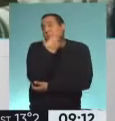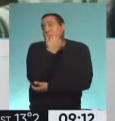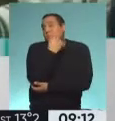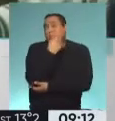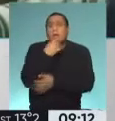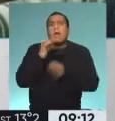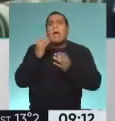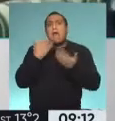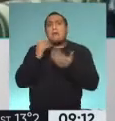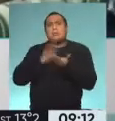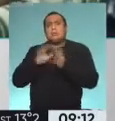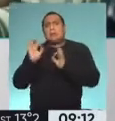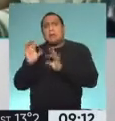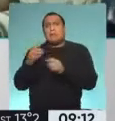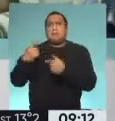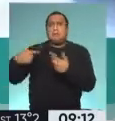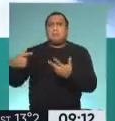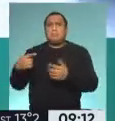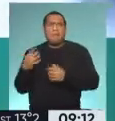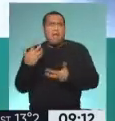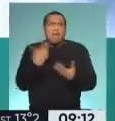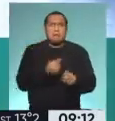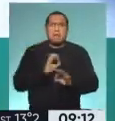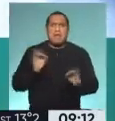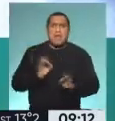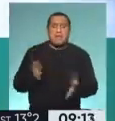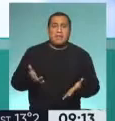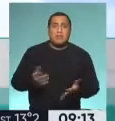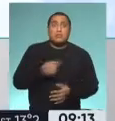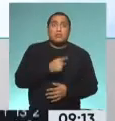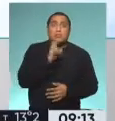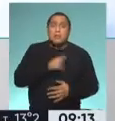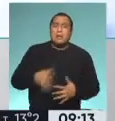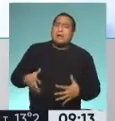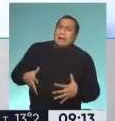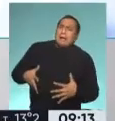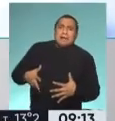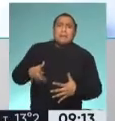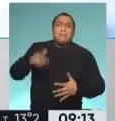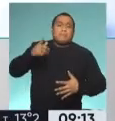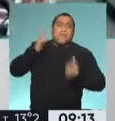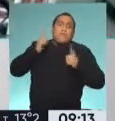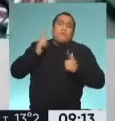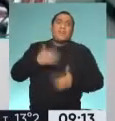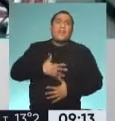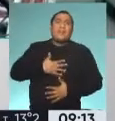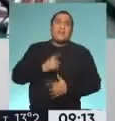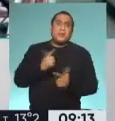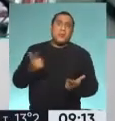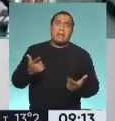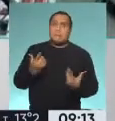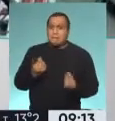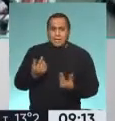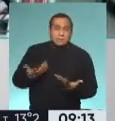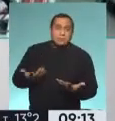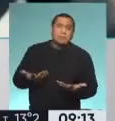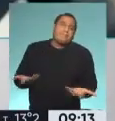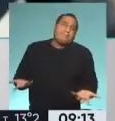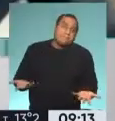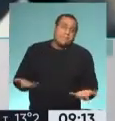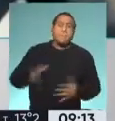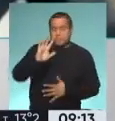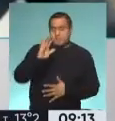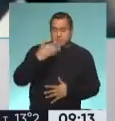podés hacer muy Exacto. poco y en la que estás disfrutando muy poco, con un montón de miedos también, ¿no? Sí, exacto. Igual, Nati, para hacer